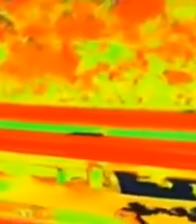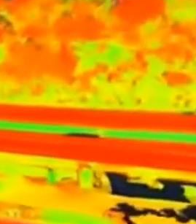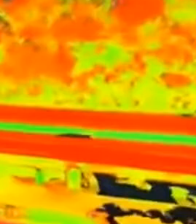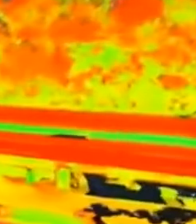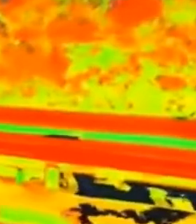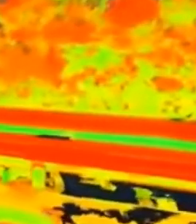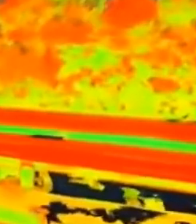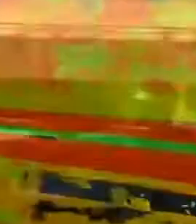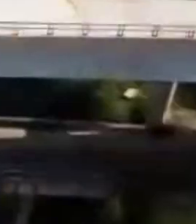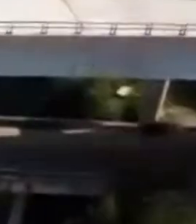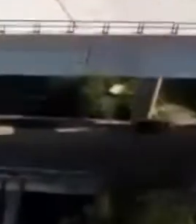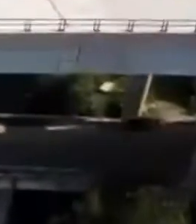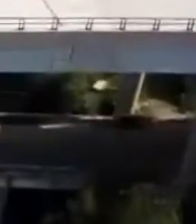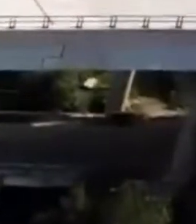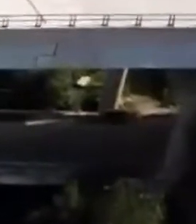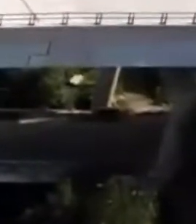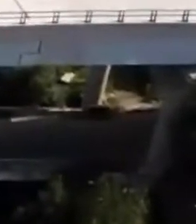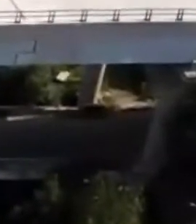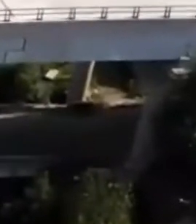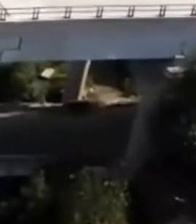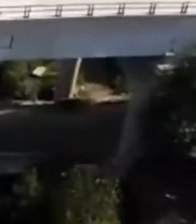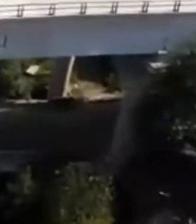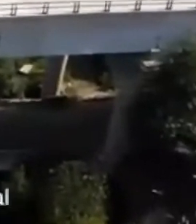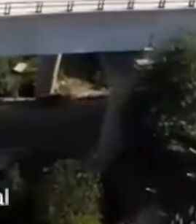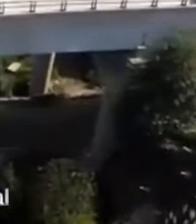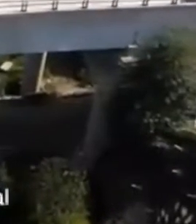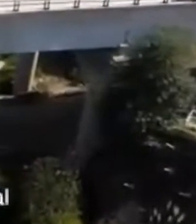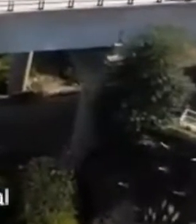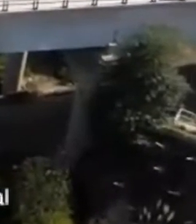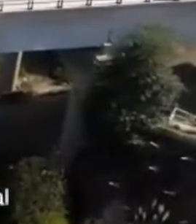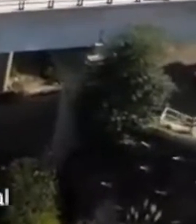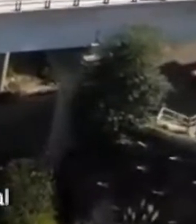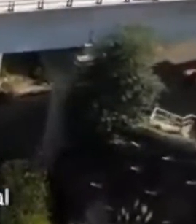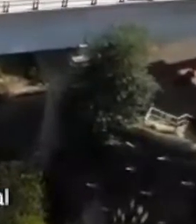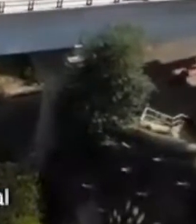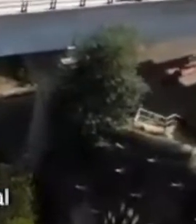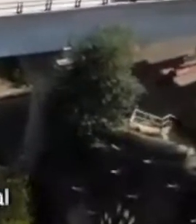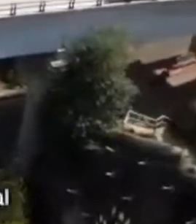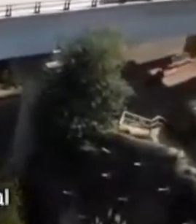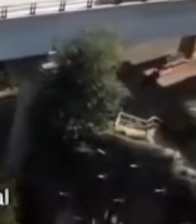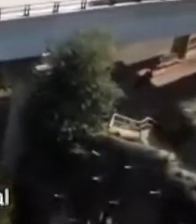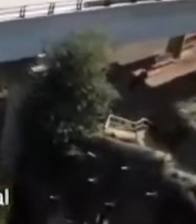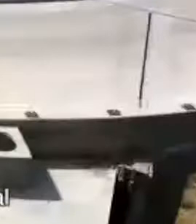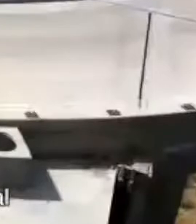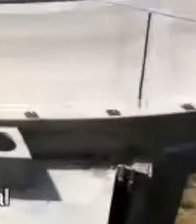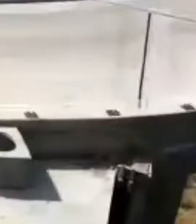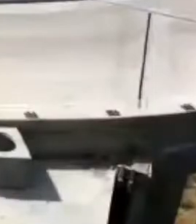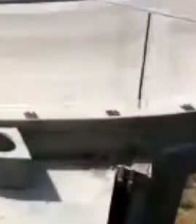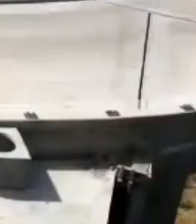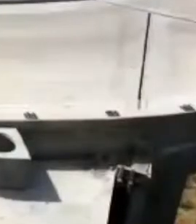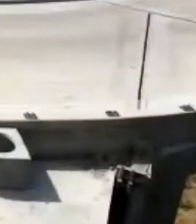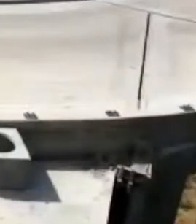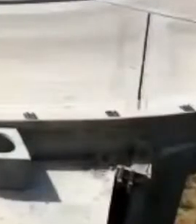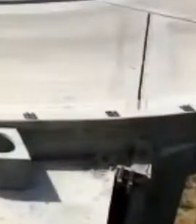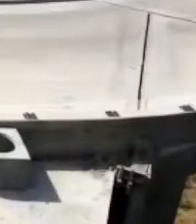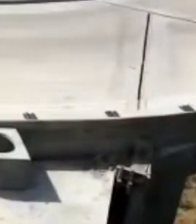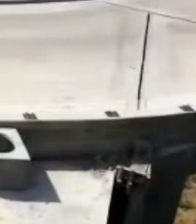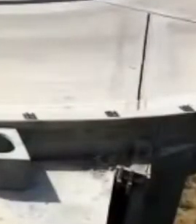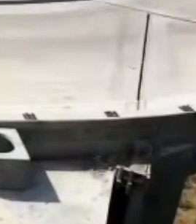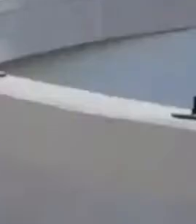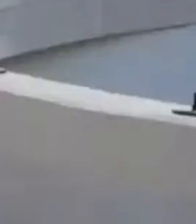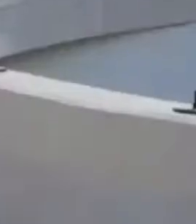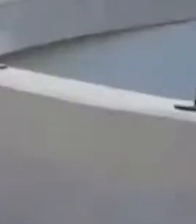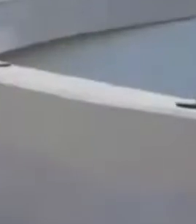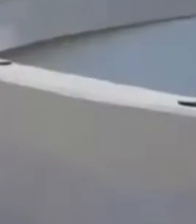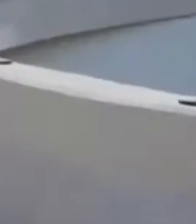los elementos. Tip La Venta. Se trabajan los preparativos para el próximo desvío parcial del tráfico vehicular para